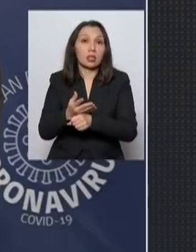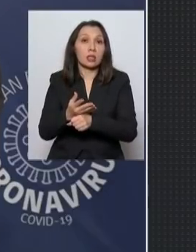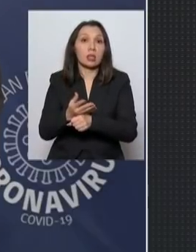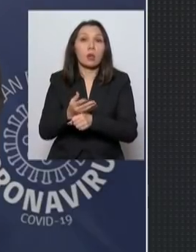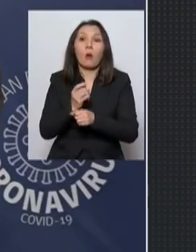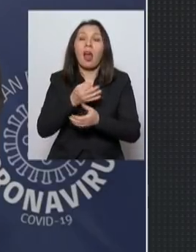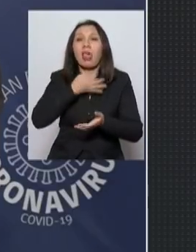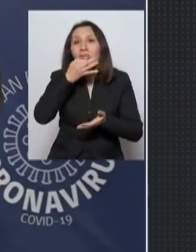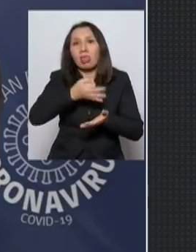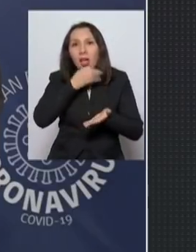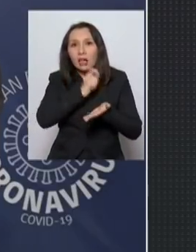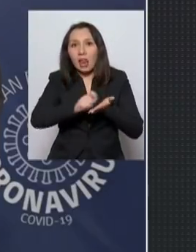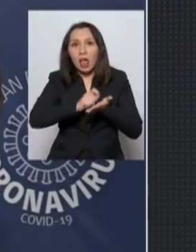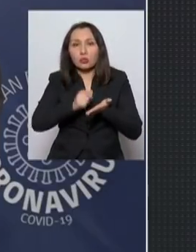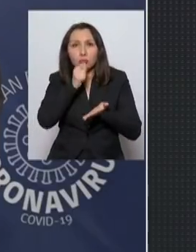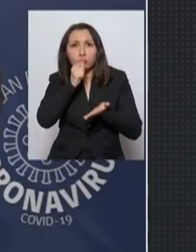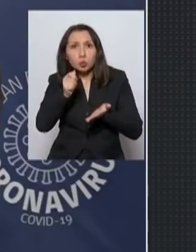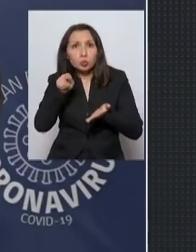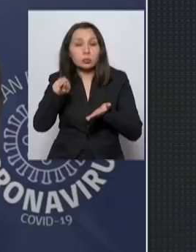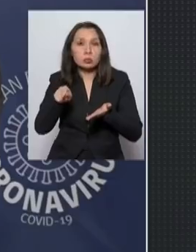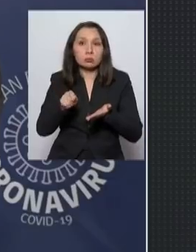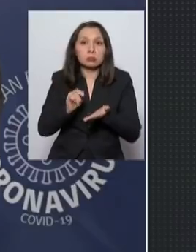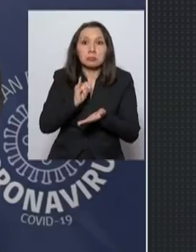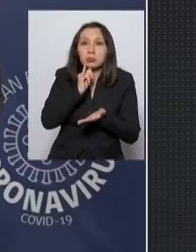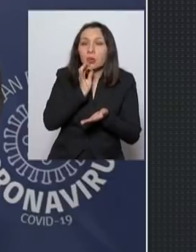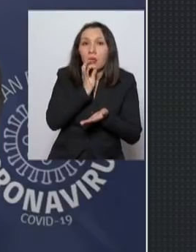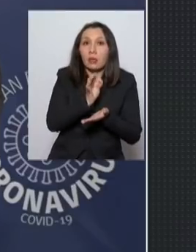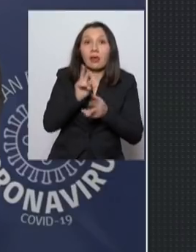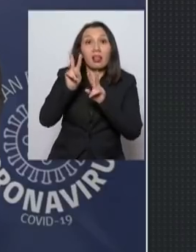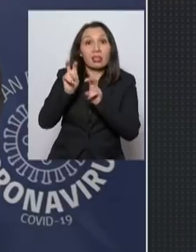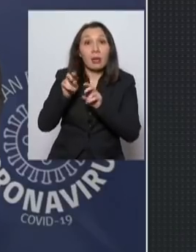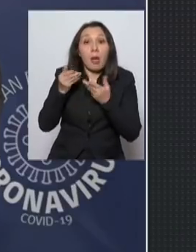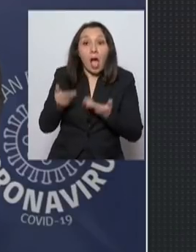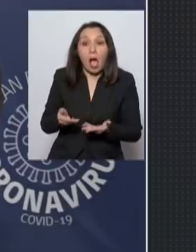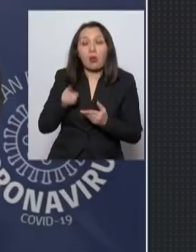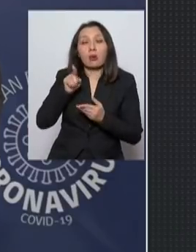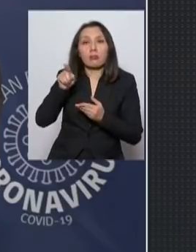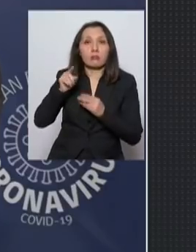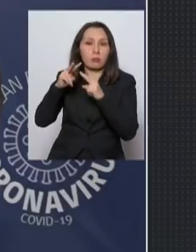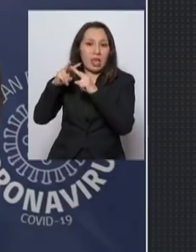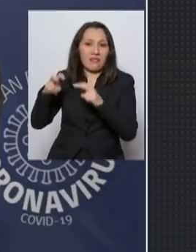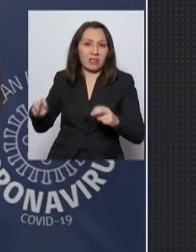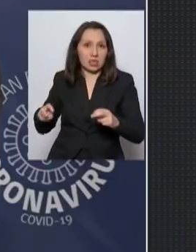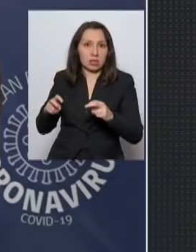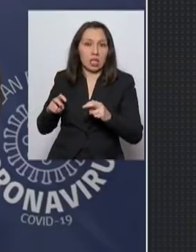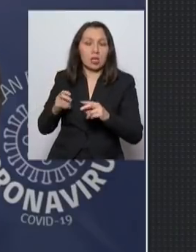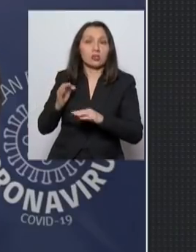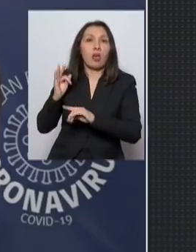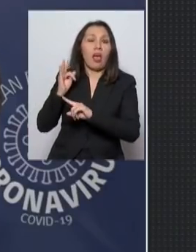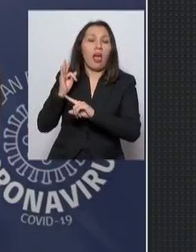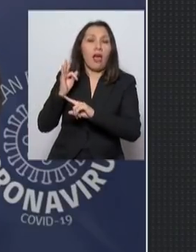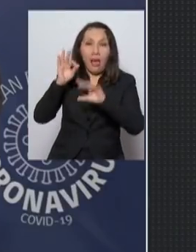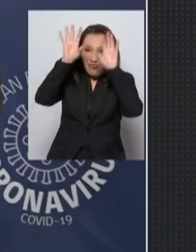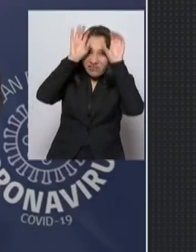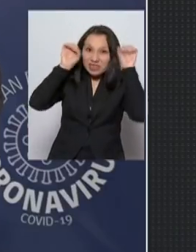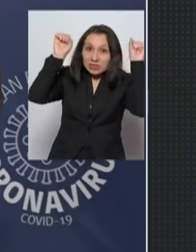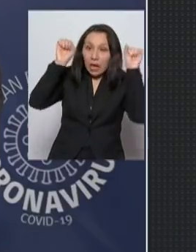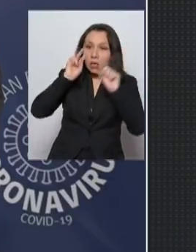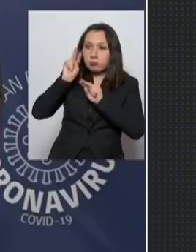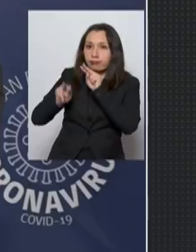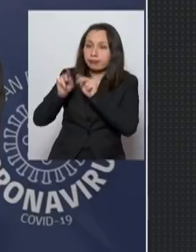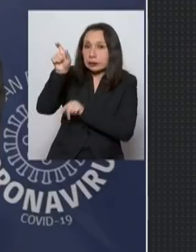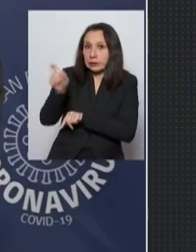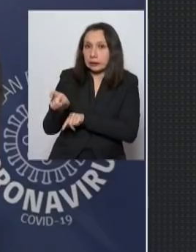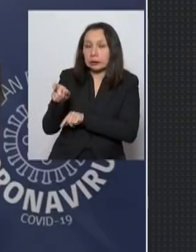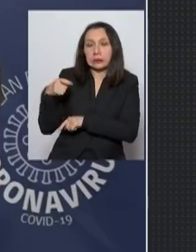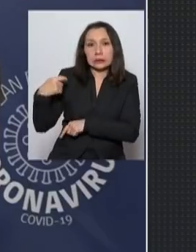esta declaración y qué es lo que declaró es material además de investigación de oficio de la Fiscalía y